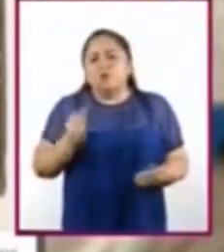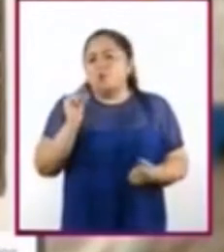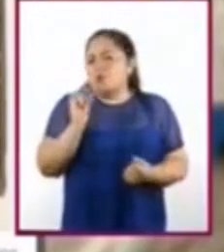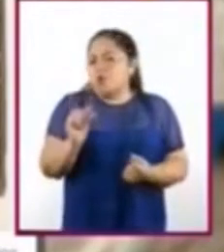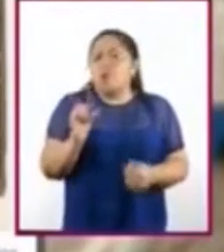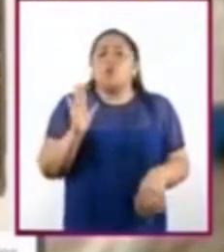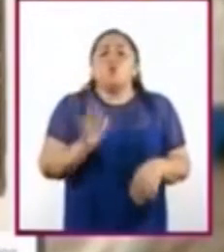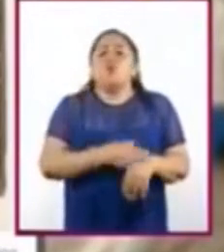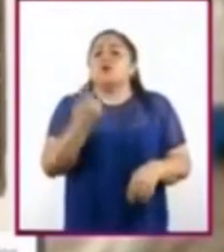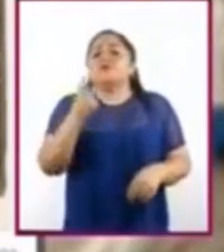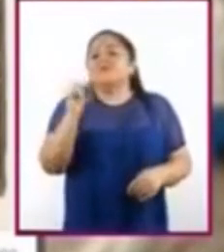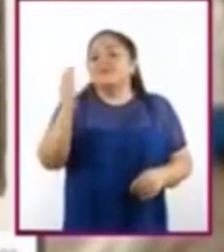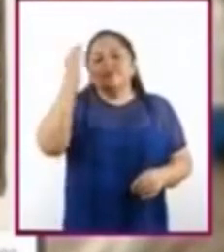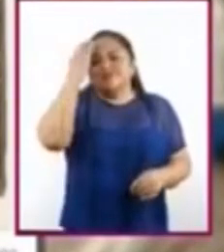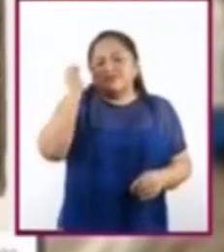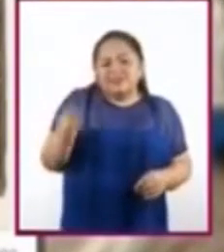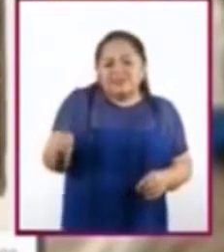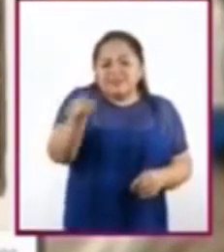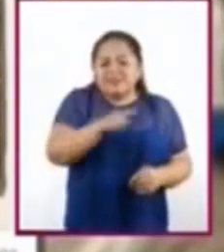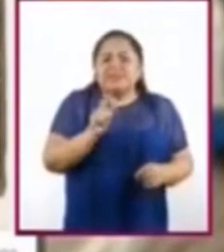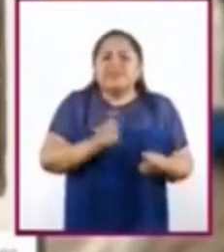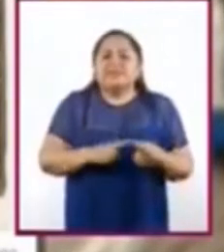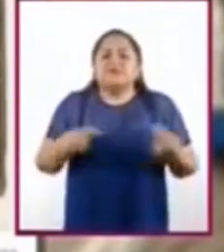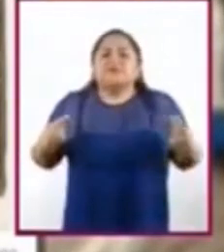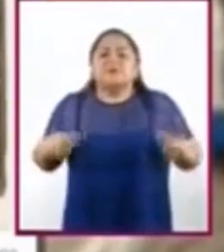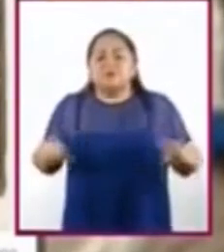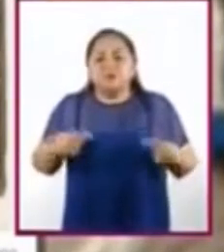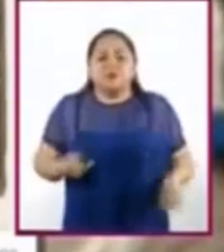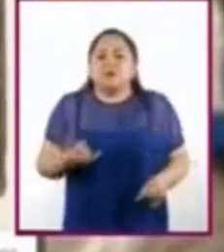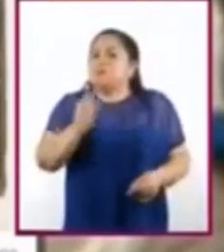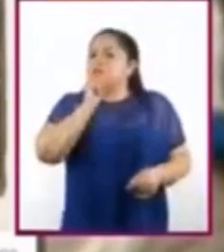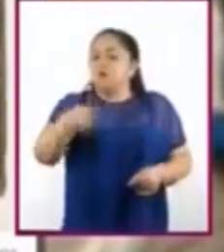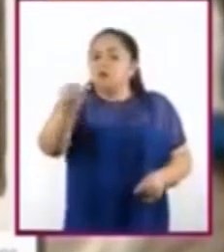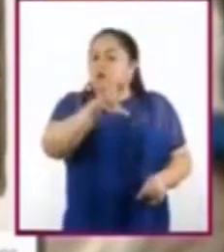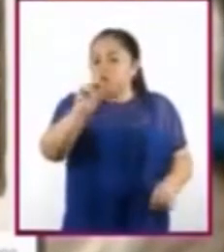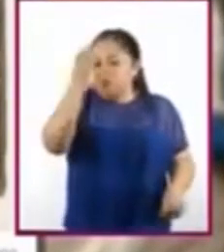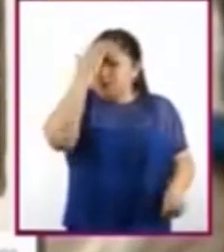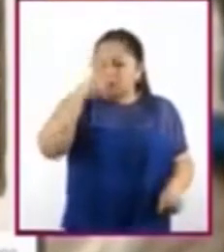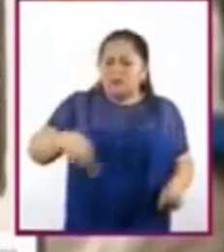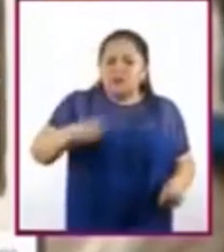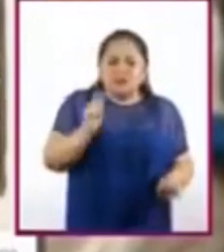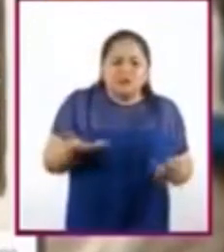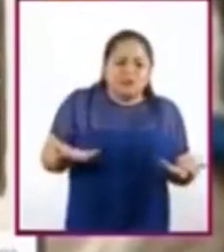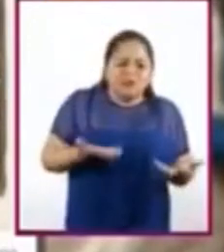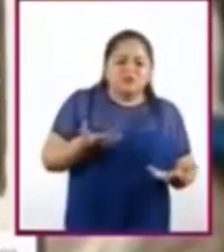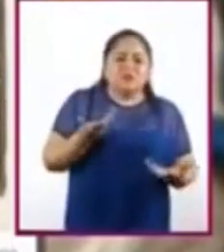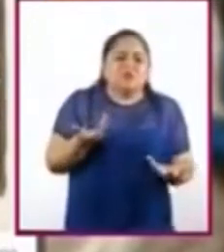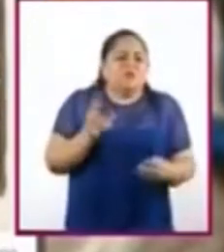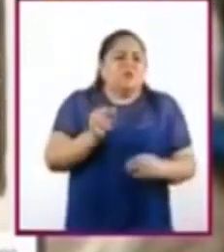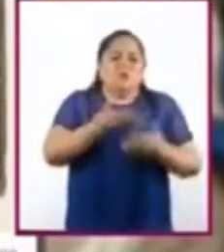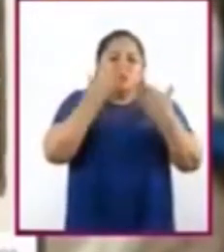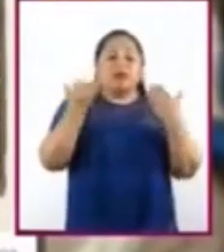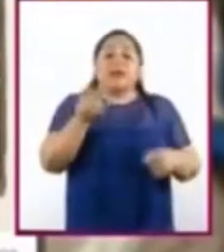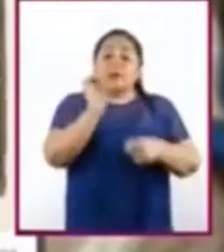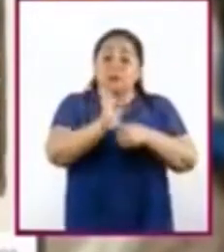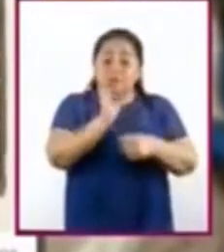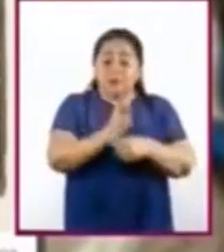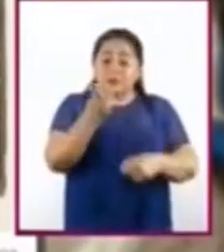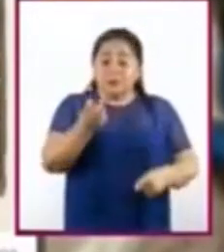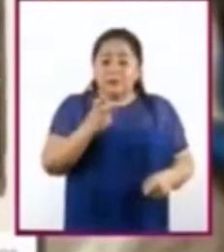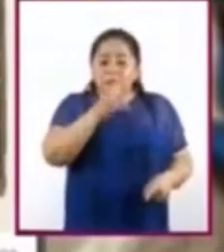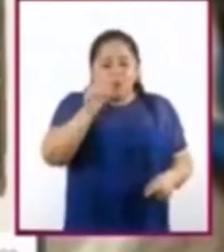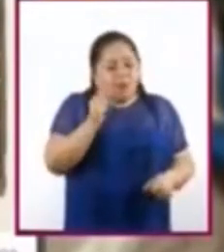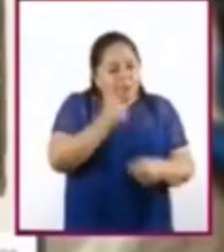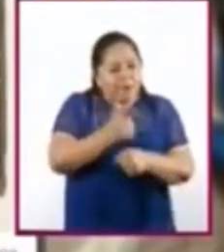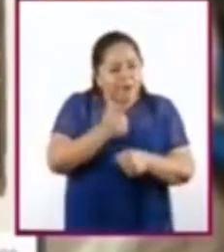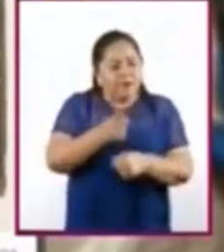poco porque no conocemos a los personajes, tampoco sabemos a qué se están refiriendo, y entonces es aquí cuando